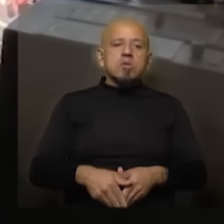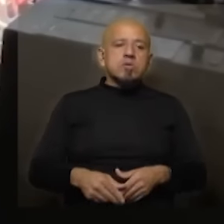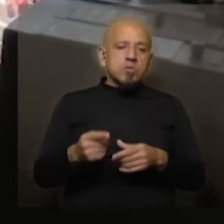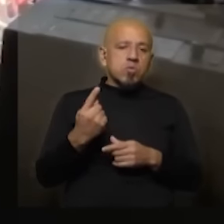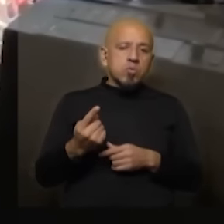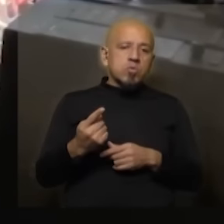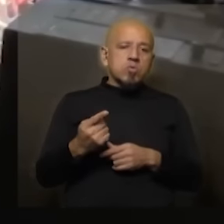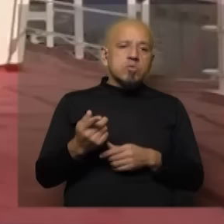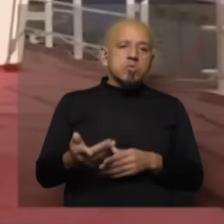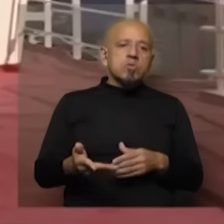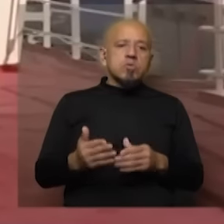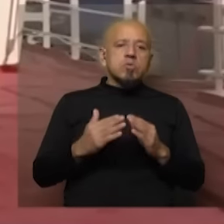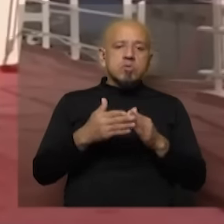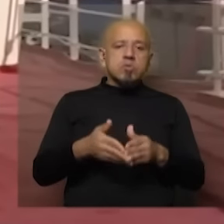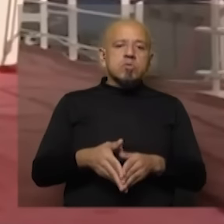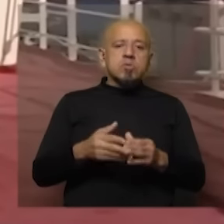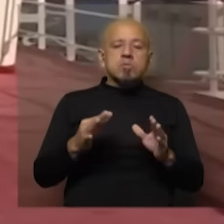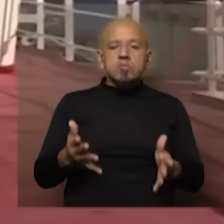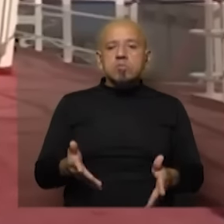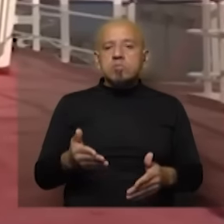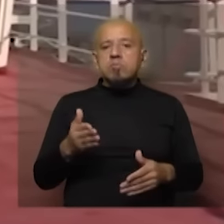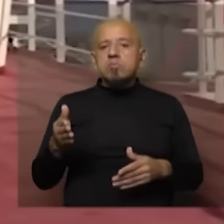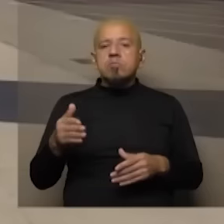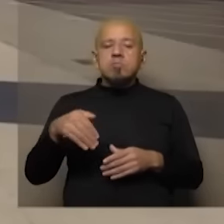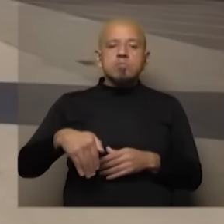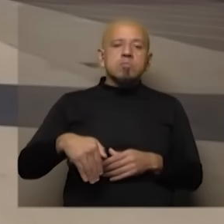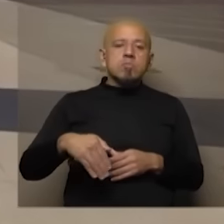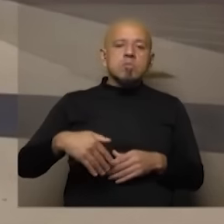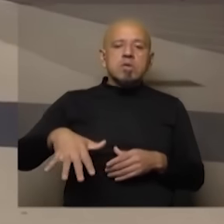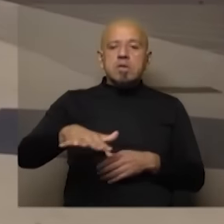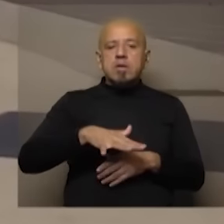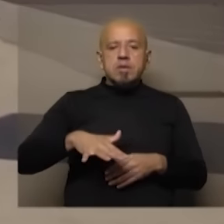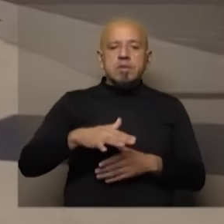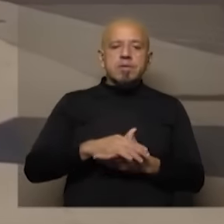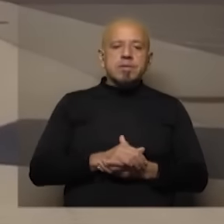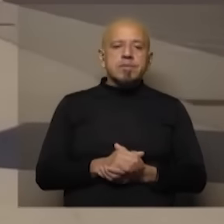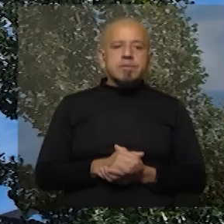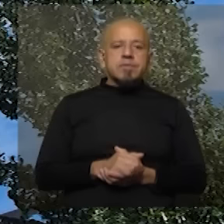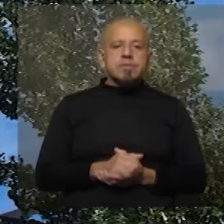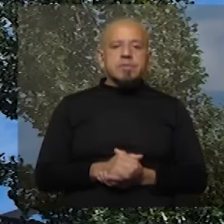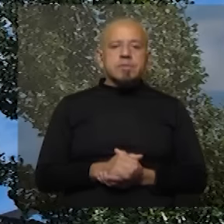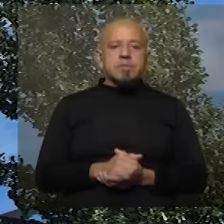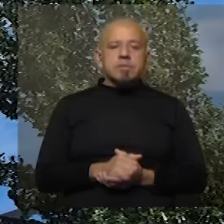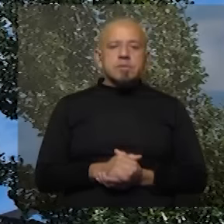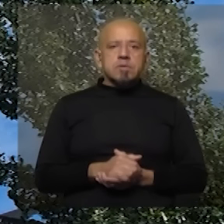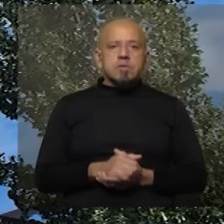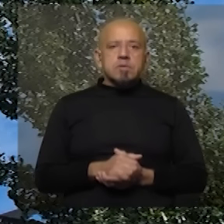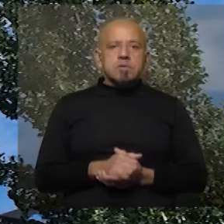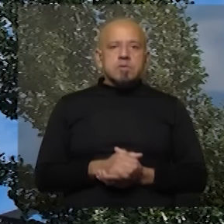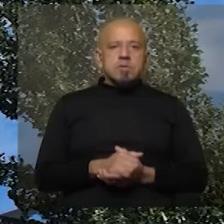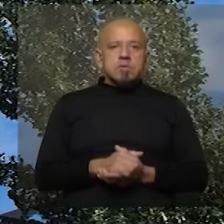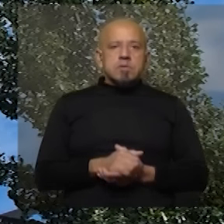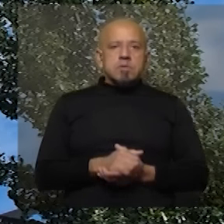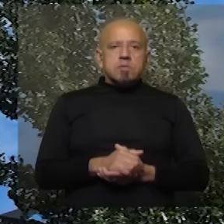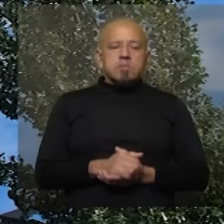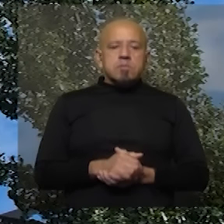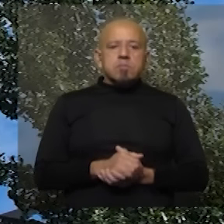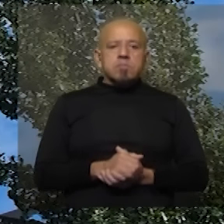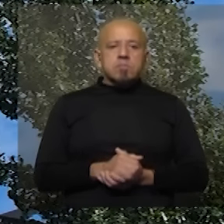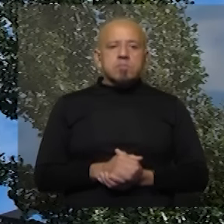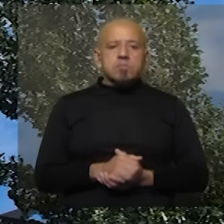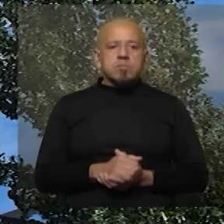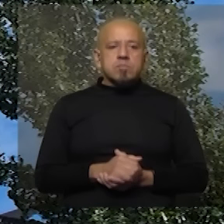barcos humanitarios que navegan actualmente por el Mediterráneo Central. Presentó Mercado Agrícola de